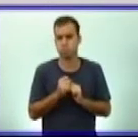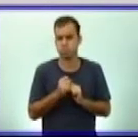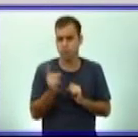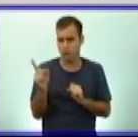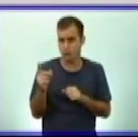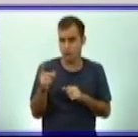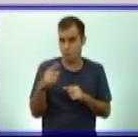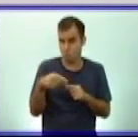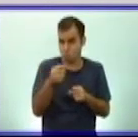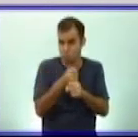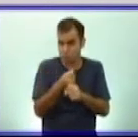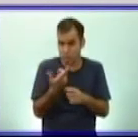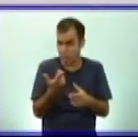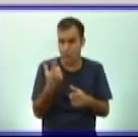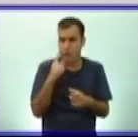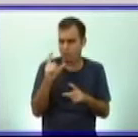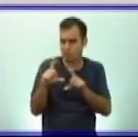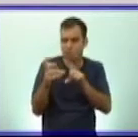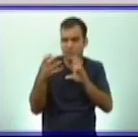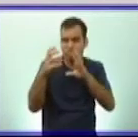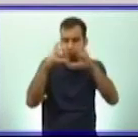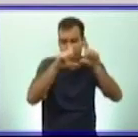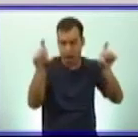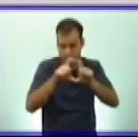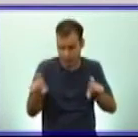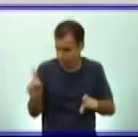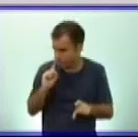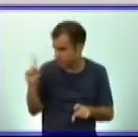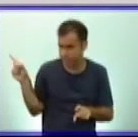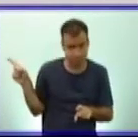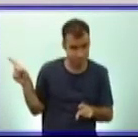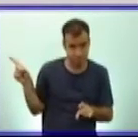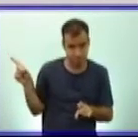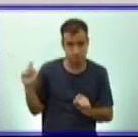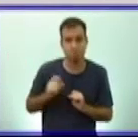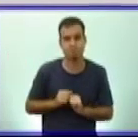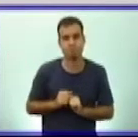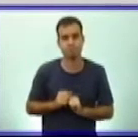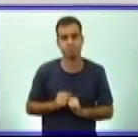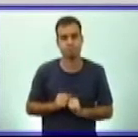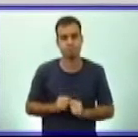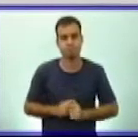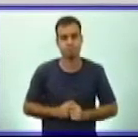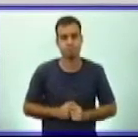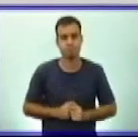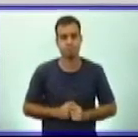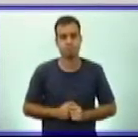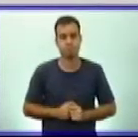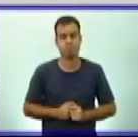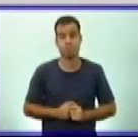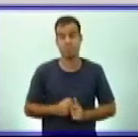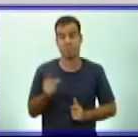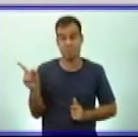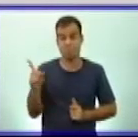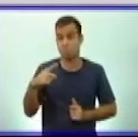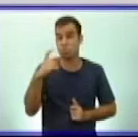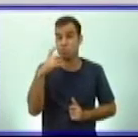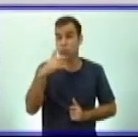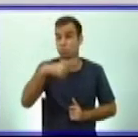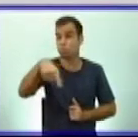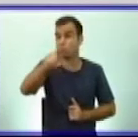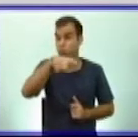razones. Estos elementos del circuito resistivo son importantes que ustedes lo